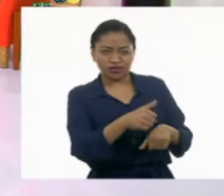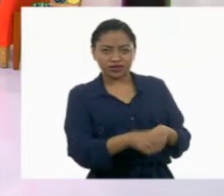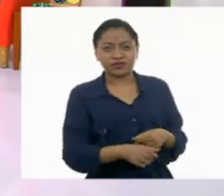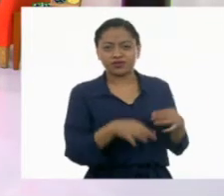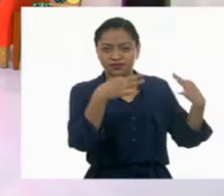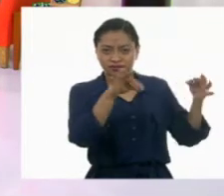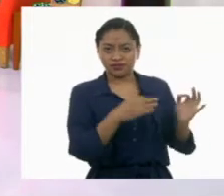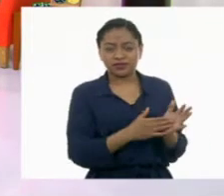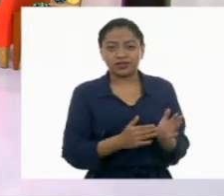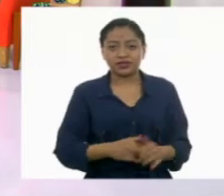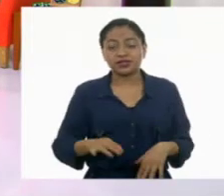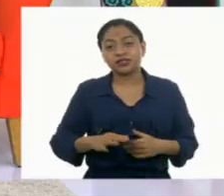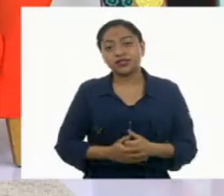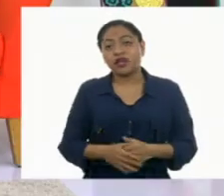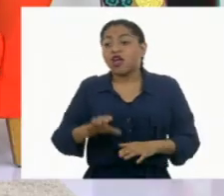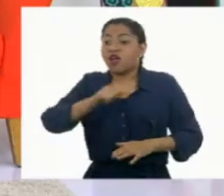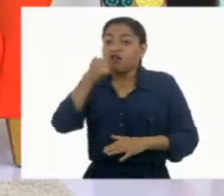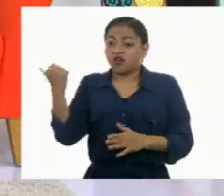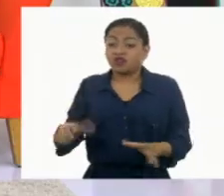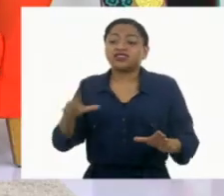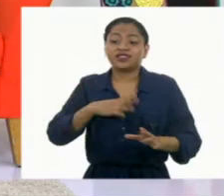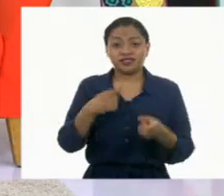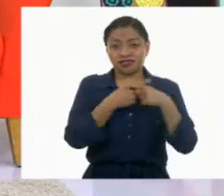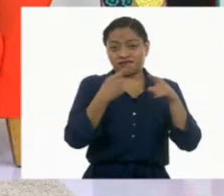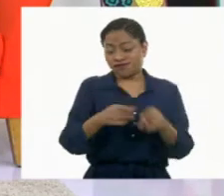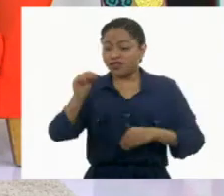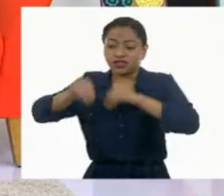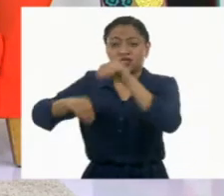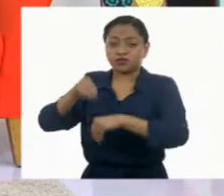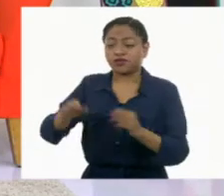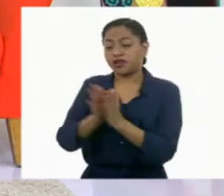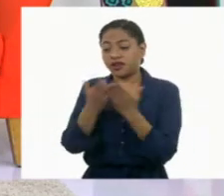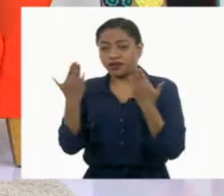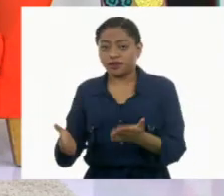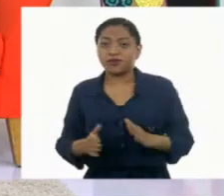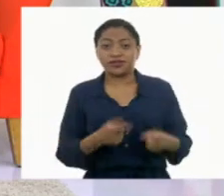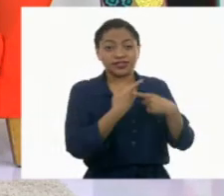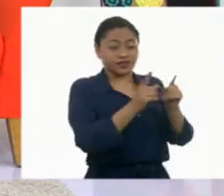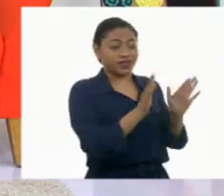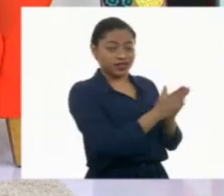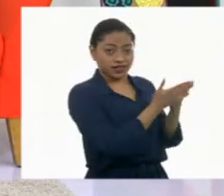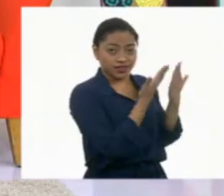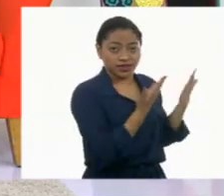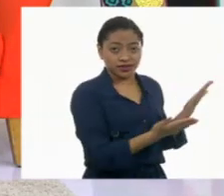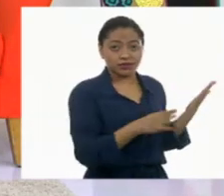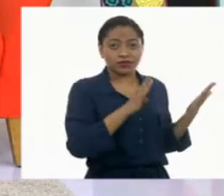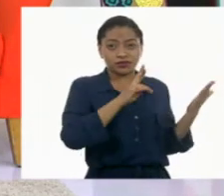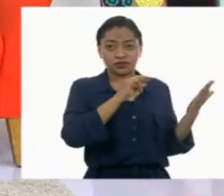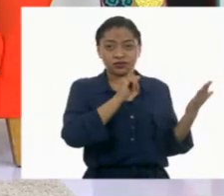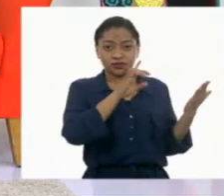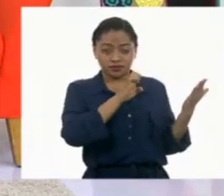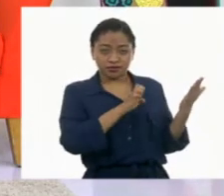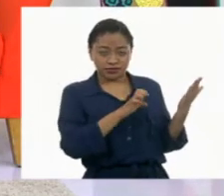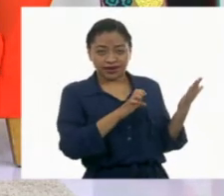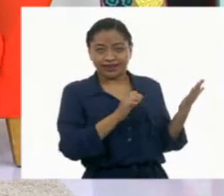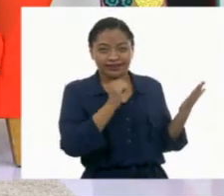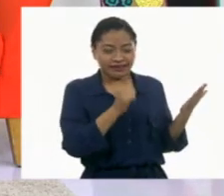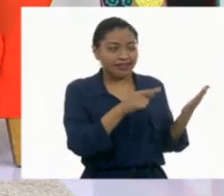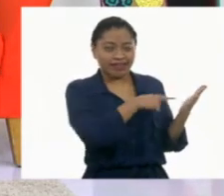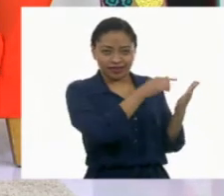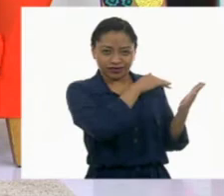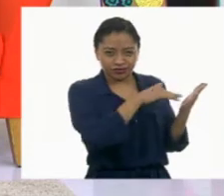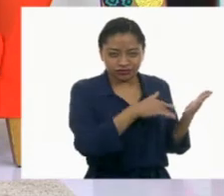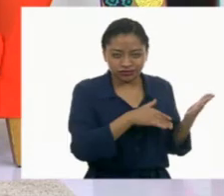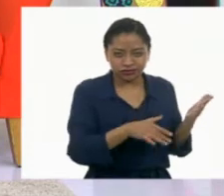ejemplo. Y hay otras cosas que se adaptan, que los libros en tinta están llenos de estímulos visuales. Claro.